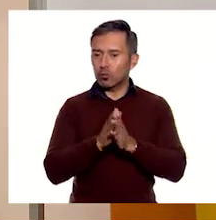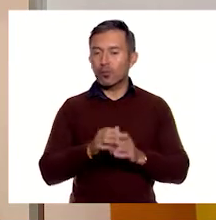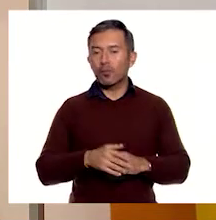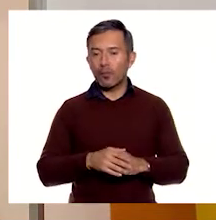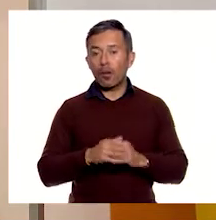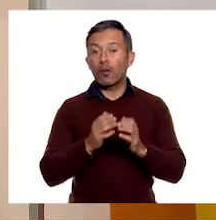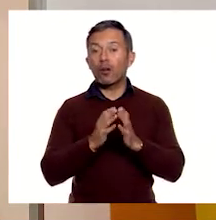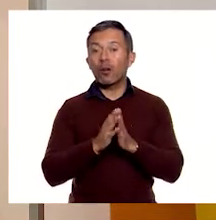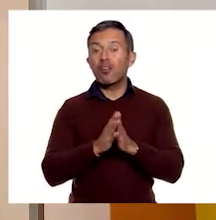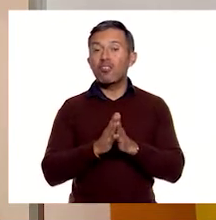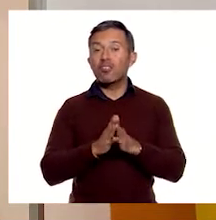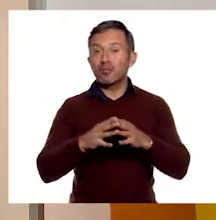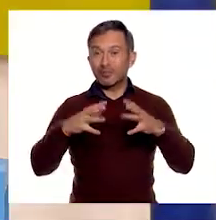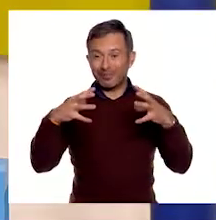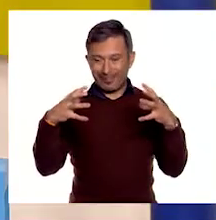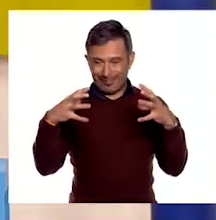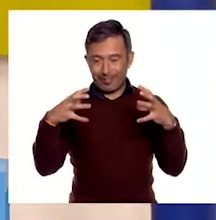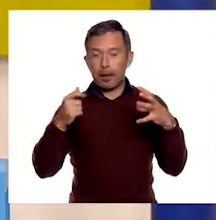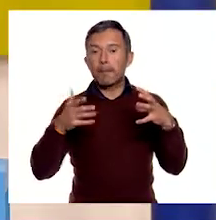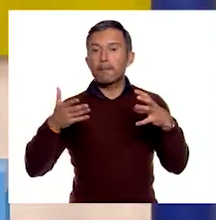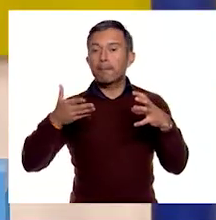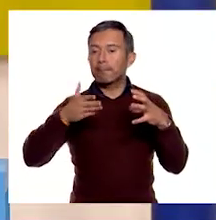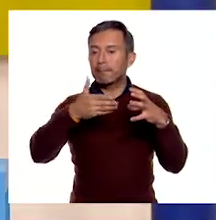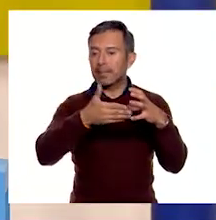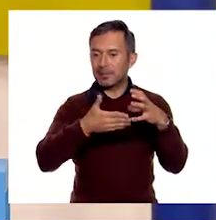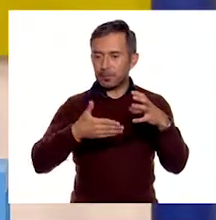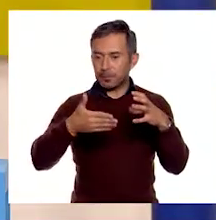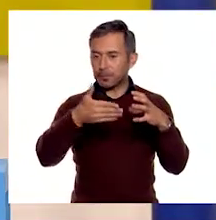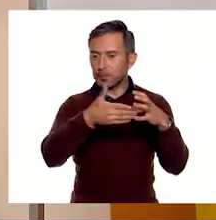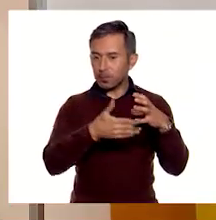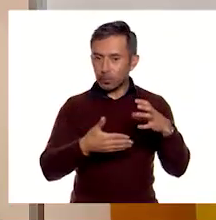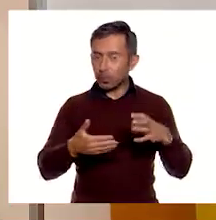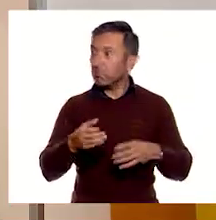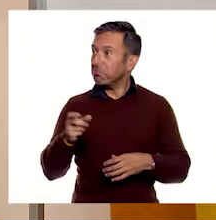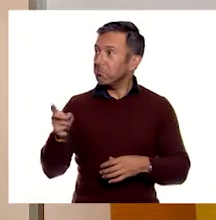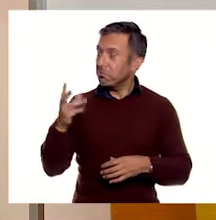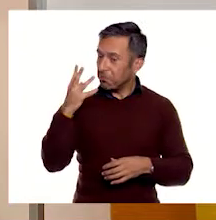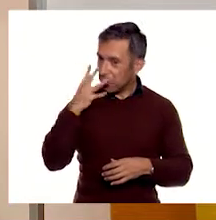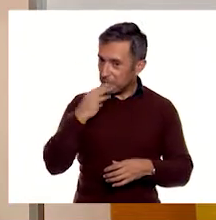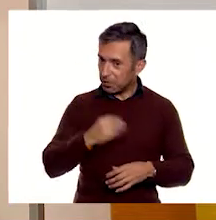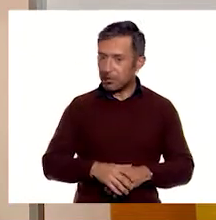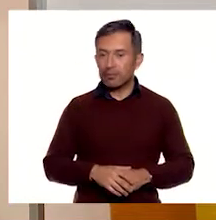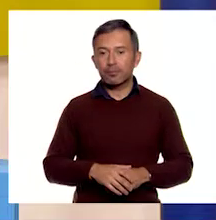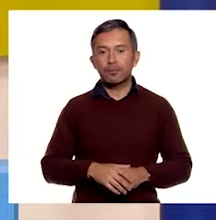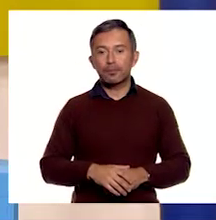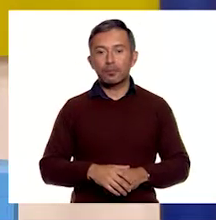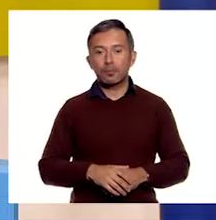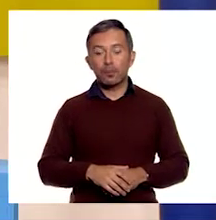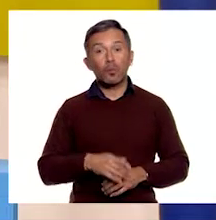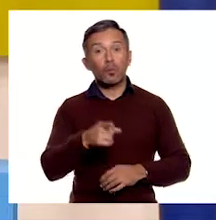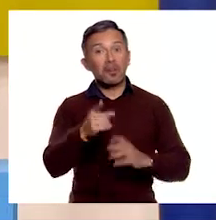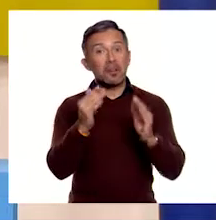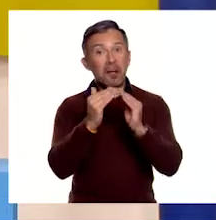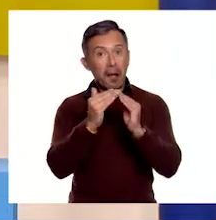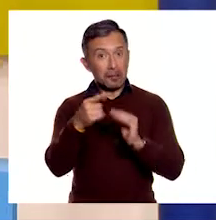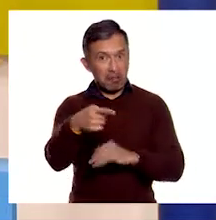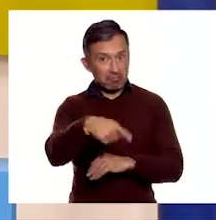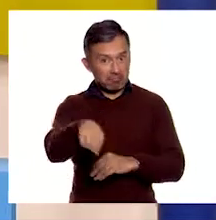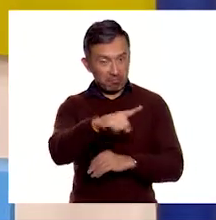pez va está a estar dentro de la pecera. Pecera. Muy, muy. Entonces, en caso ustedes pueden